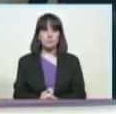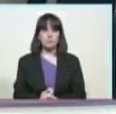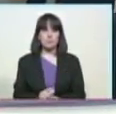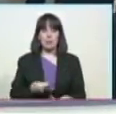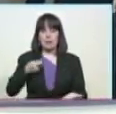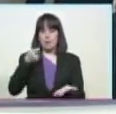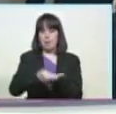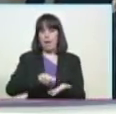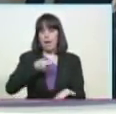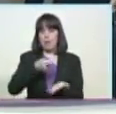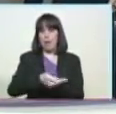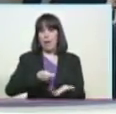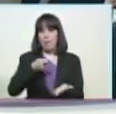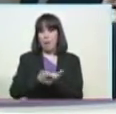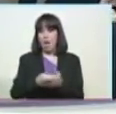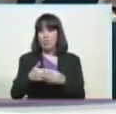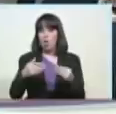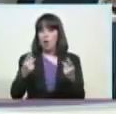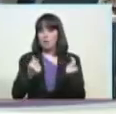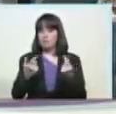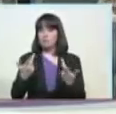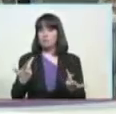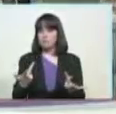billetes sobre billete